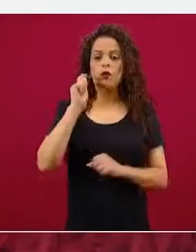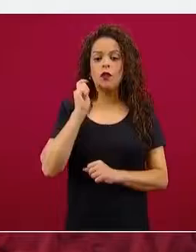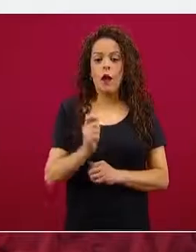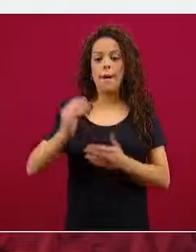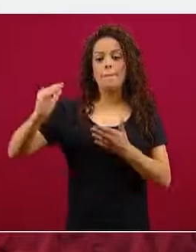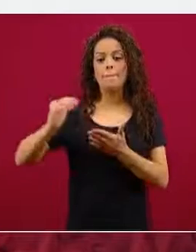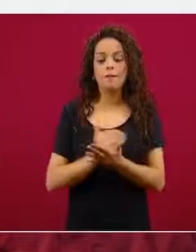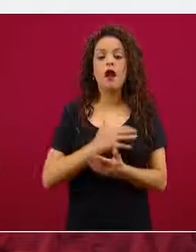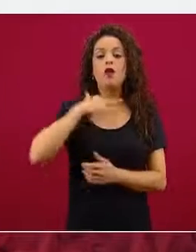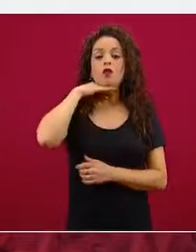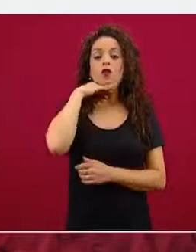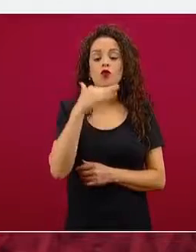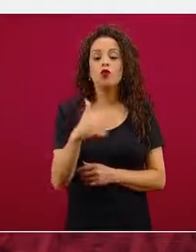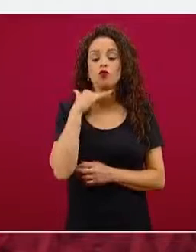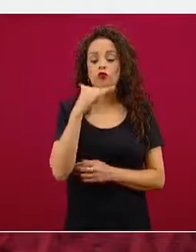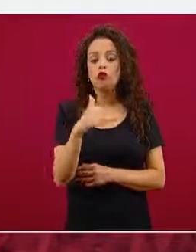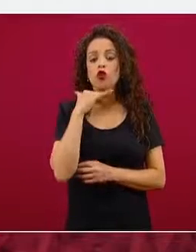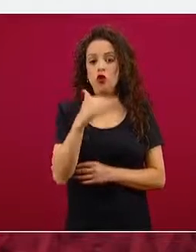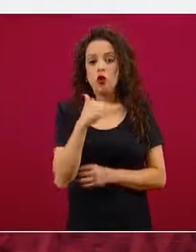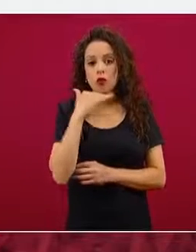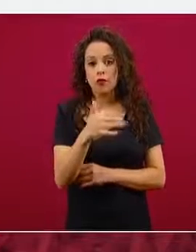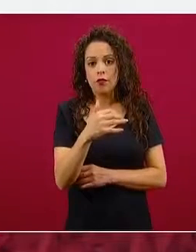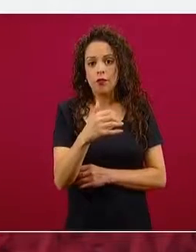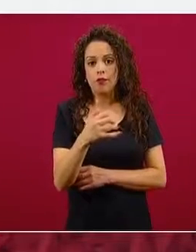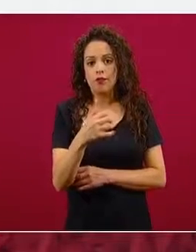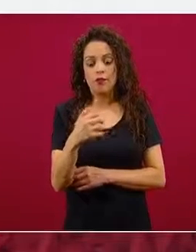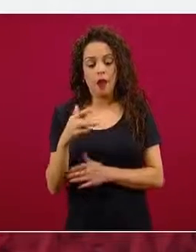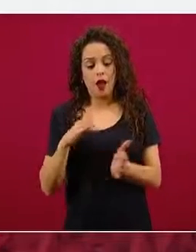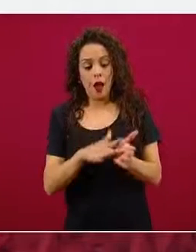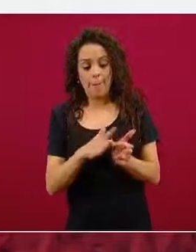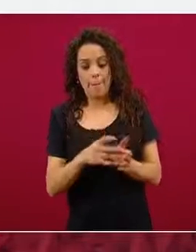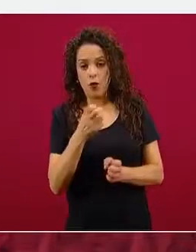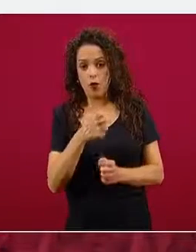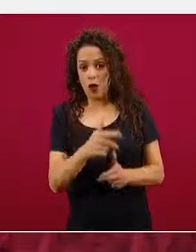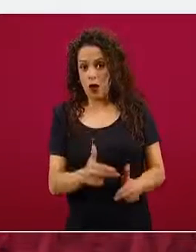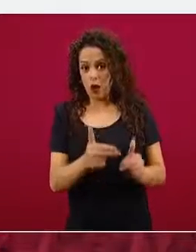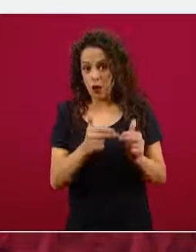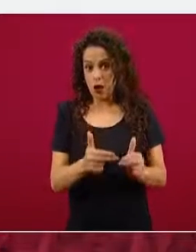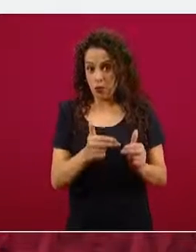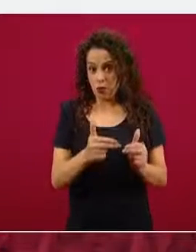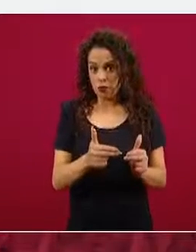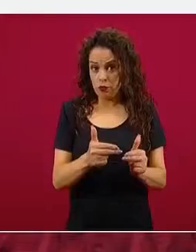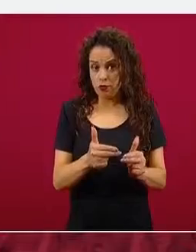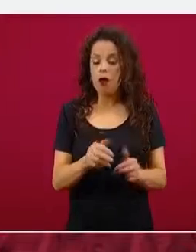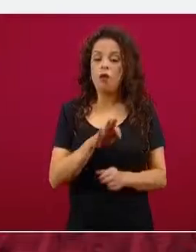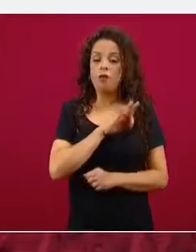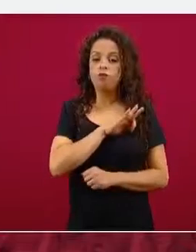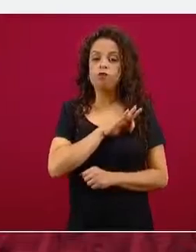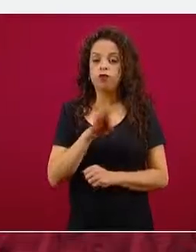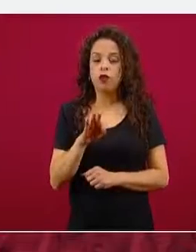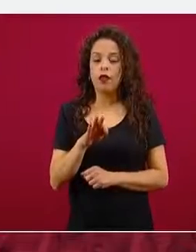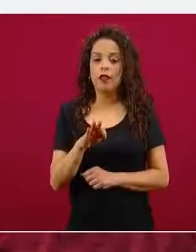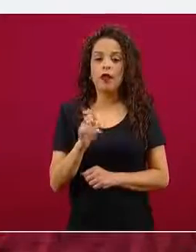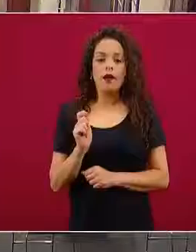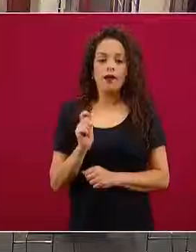corrupción. Apoyar este tipo de negocios que están en la base de la pirámide, pues nos permite